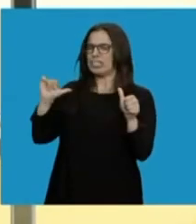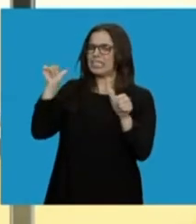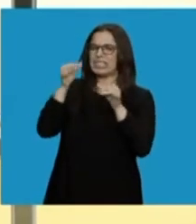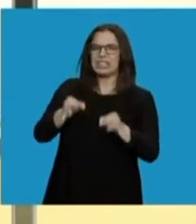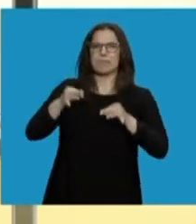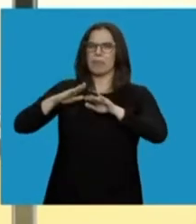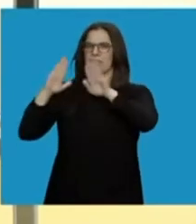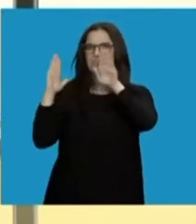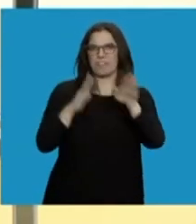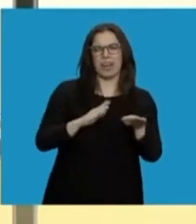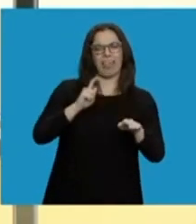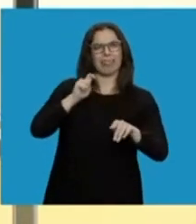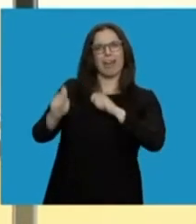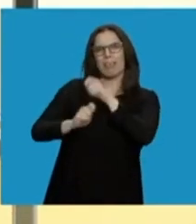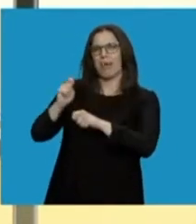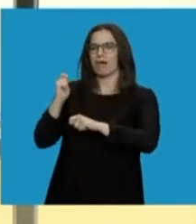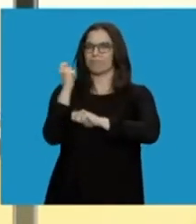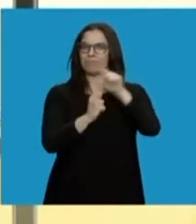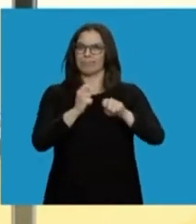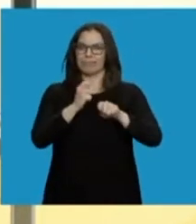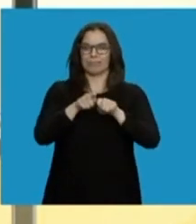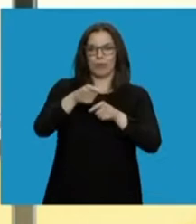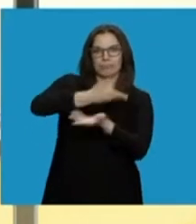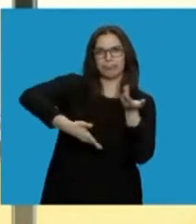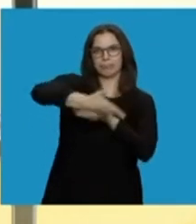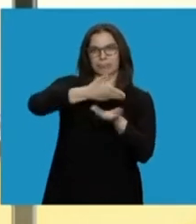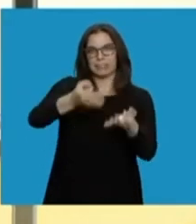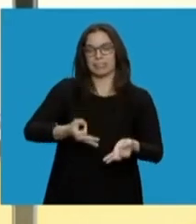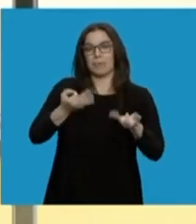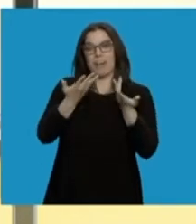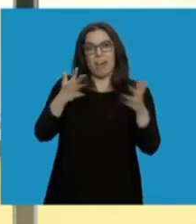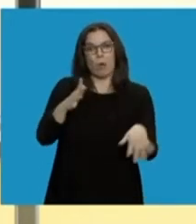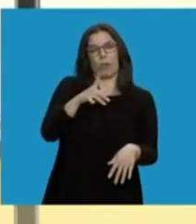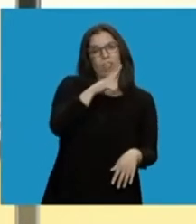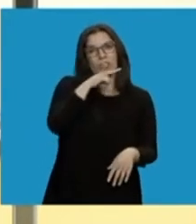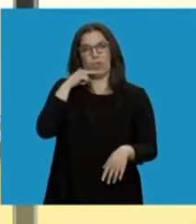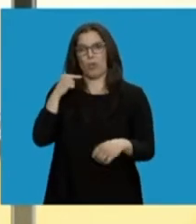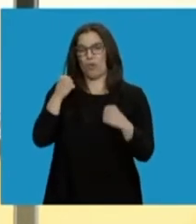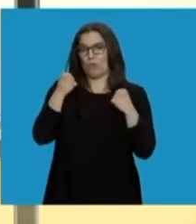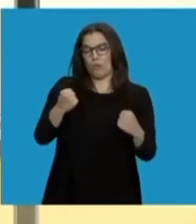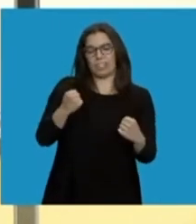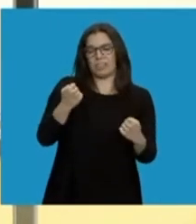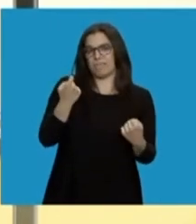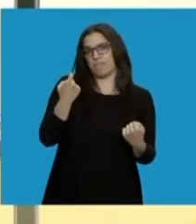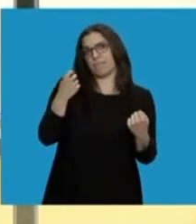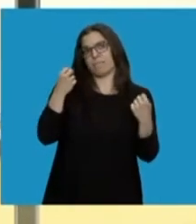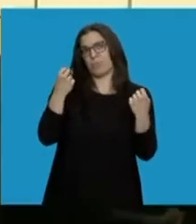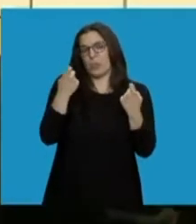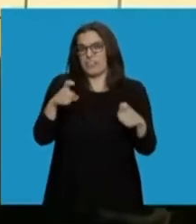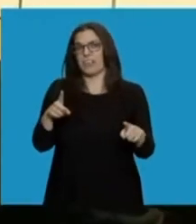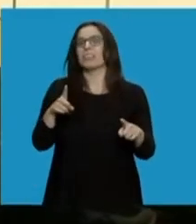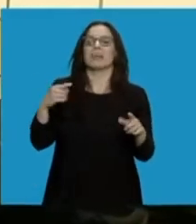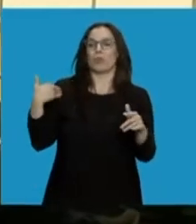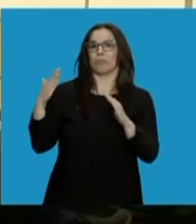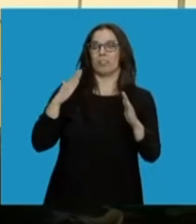que tanto le dio y a la que tanto aportó. Y a pesar del dolor innecesario e injustificado de los